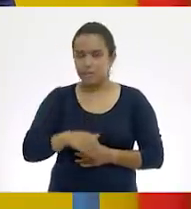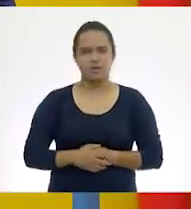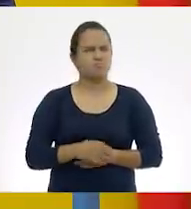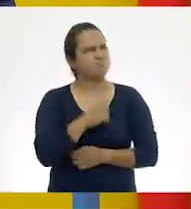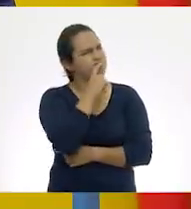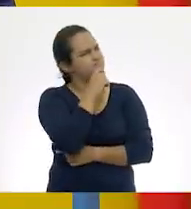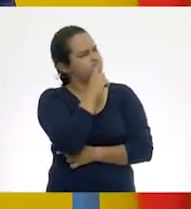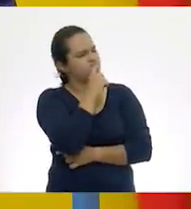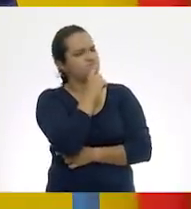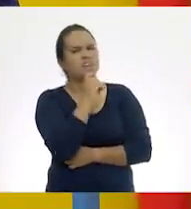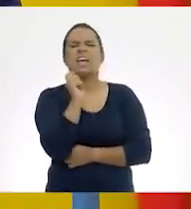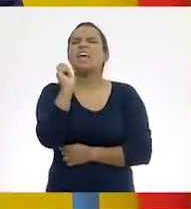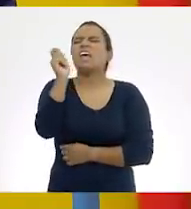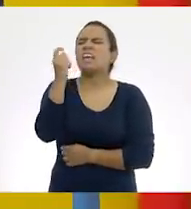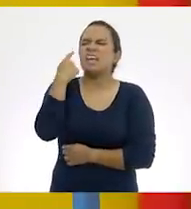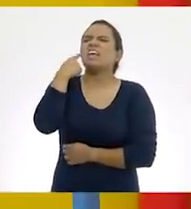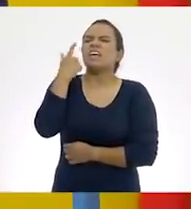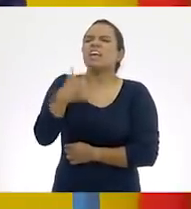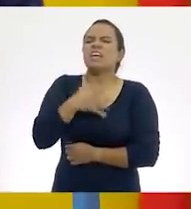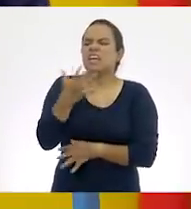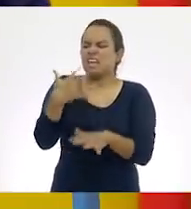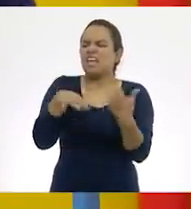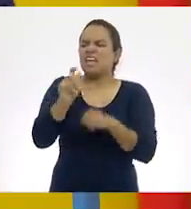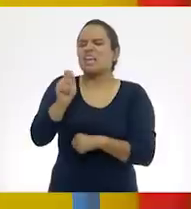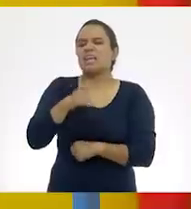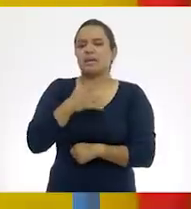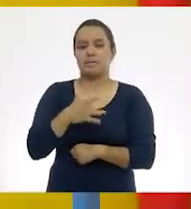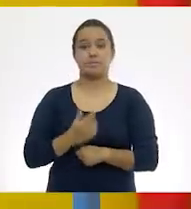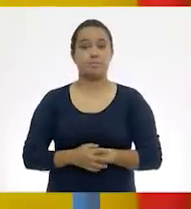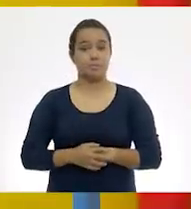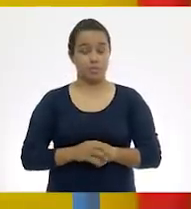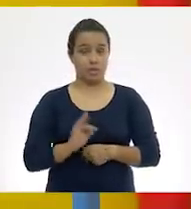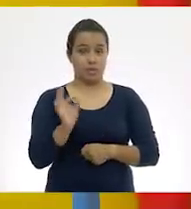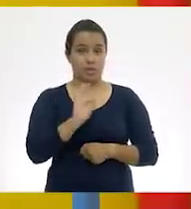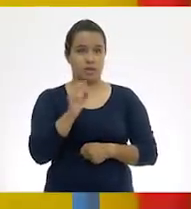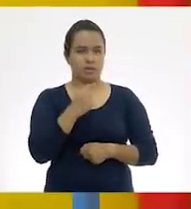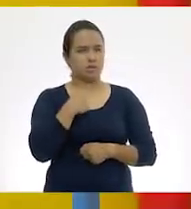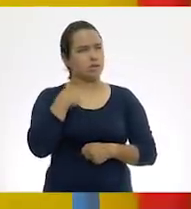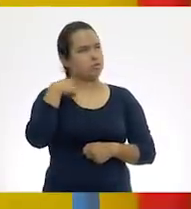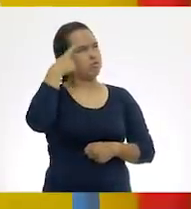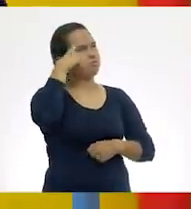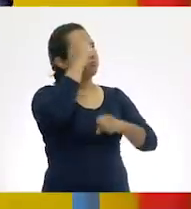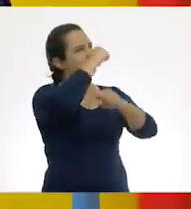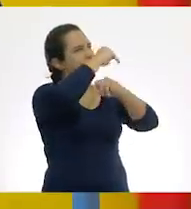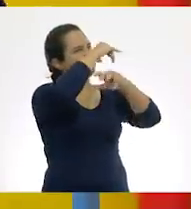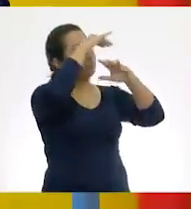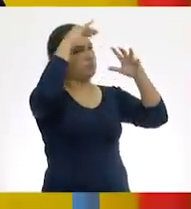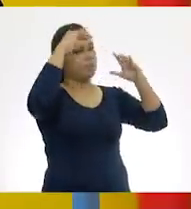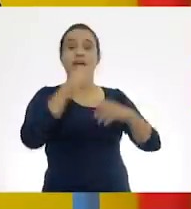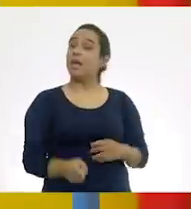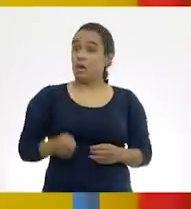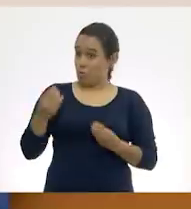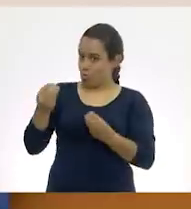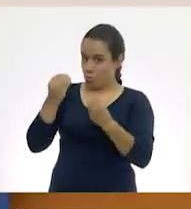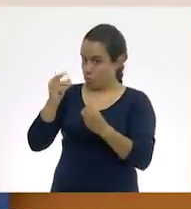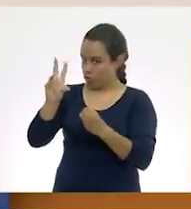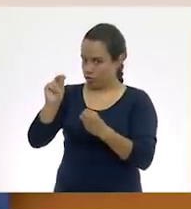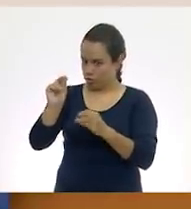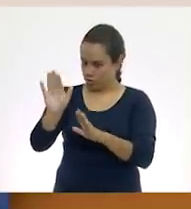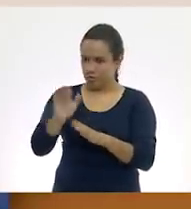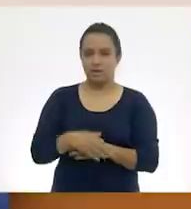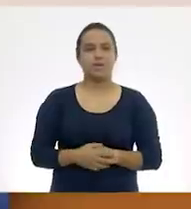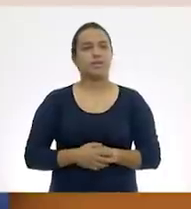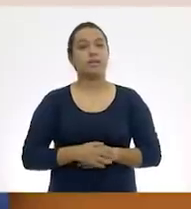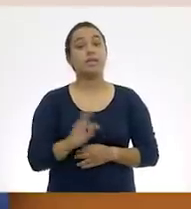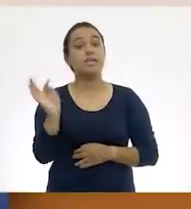Neurociencias. ¿A qué te suena? A ver, si yo pusiera a echar a volar mi imaginación, diría No que... tanto, ¿eh? No tanto.